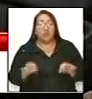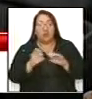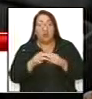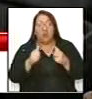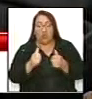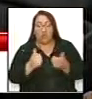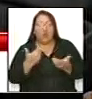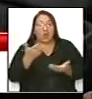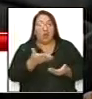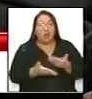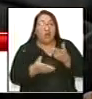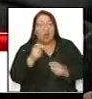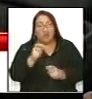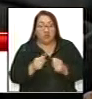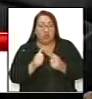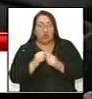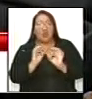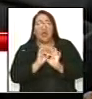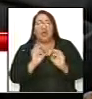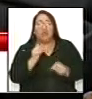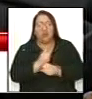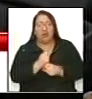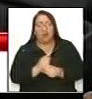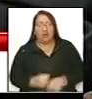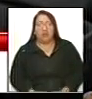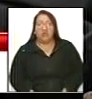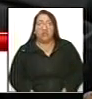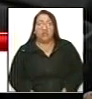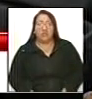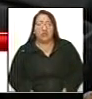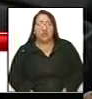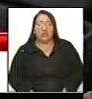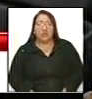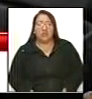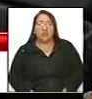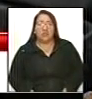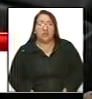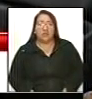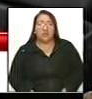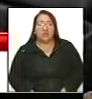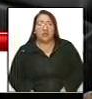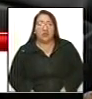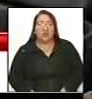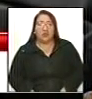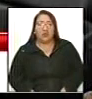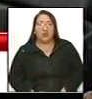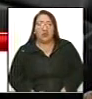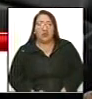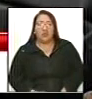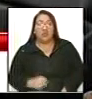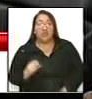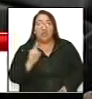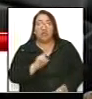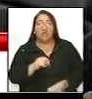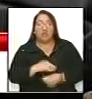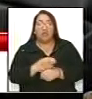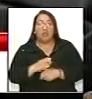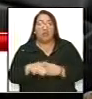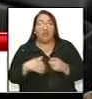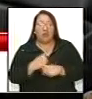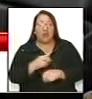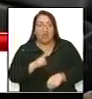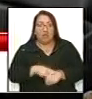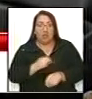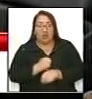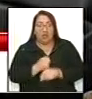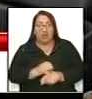colaboración del usuario en cuanto a la transparencia, es decir, por ejemplo, se utilizan para temas de distribución mecanismos directos o indirectos.